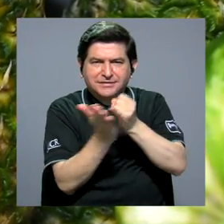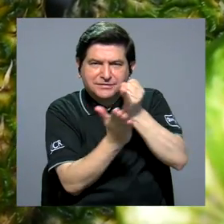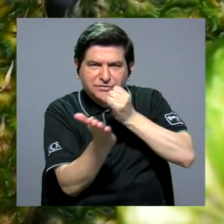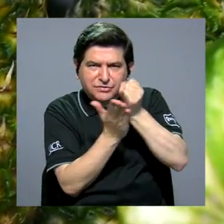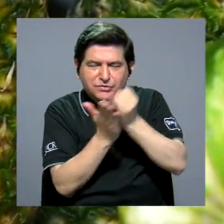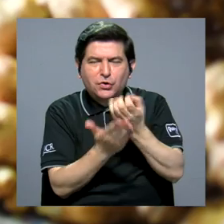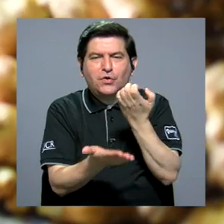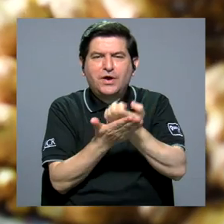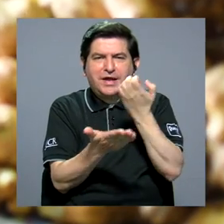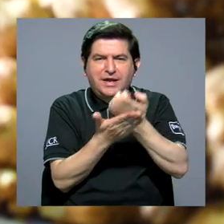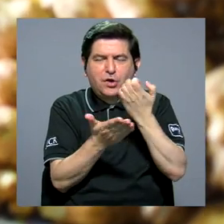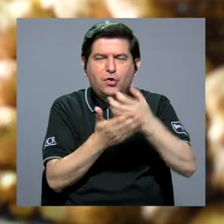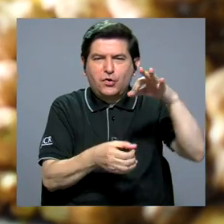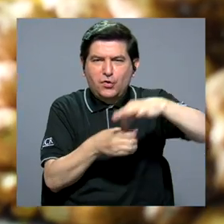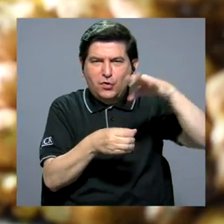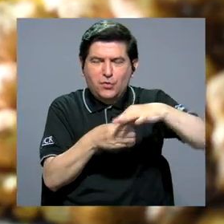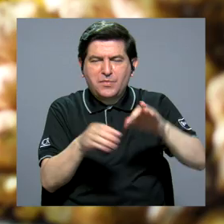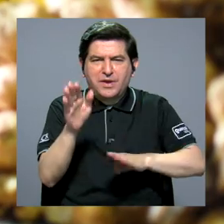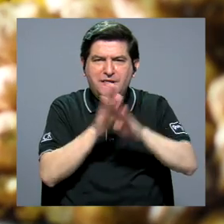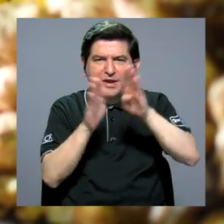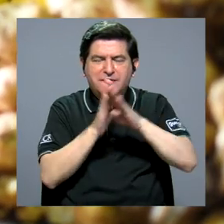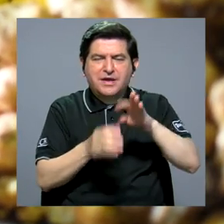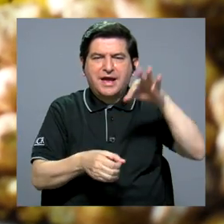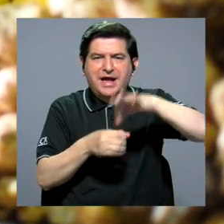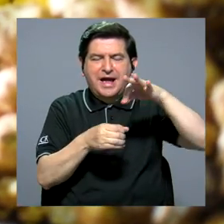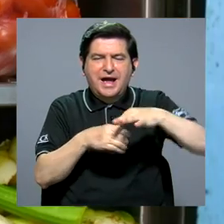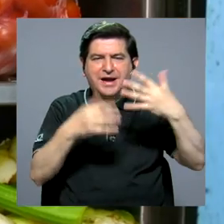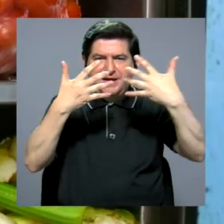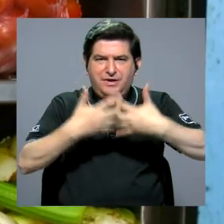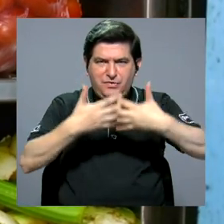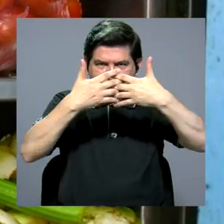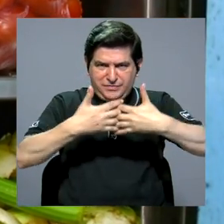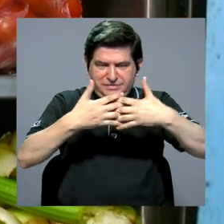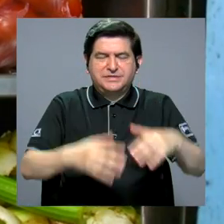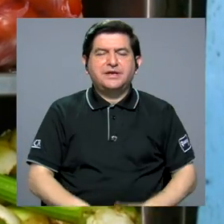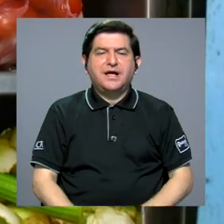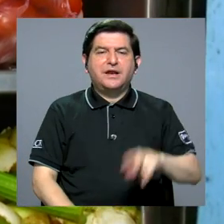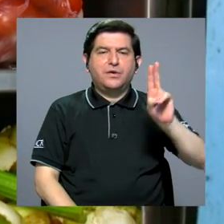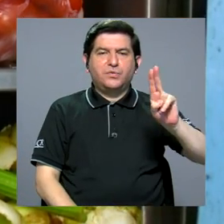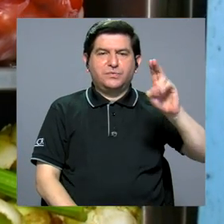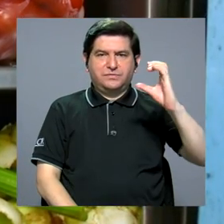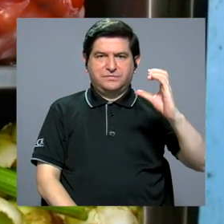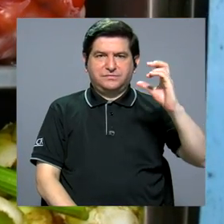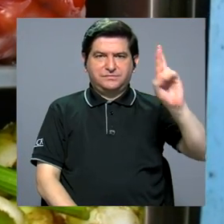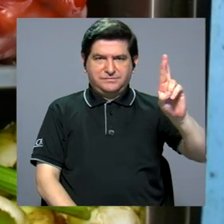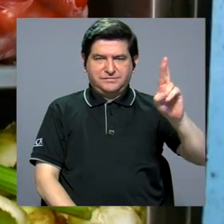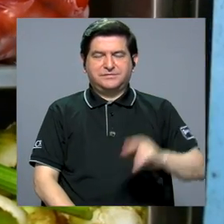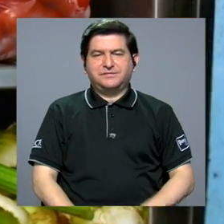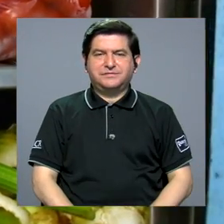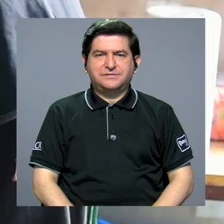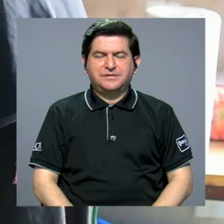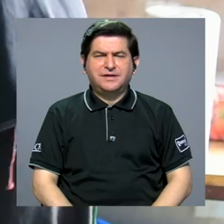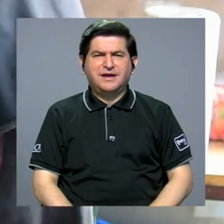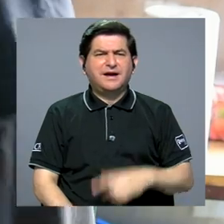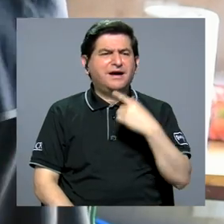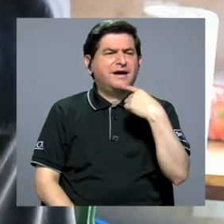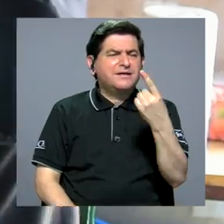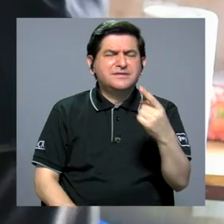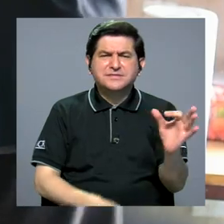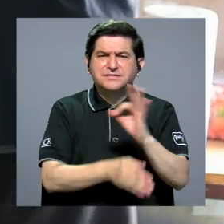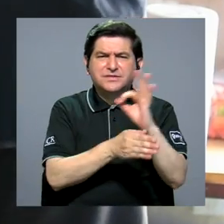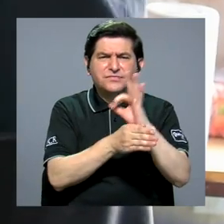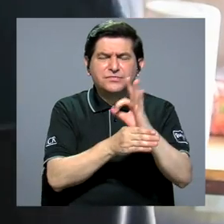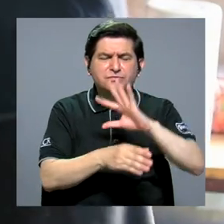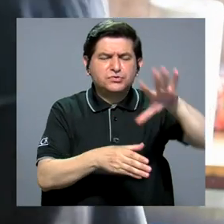de Investigación en Economía Agrícola y Desarrollo Agroempresarial CIEDA de la Universidad de Costa Rica, mencionó